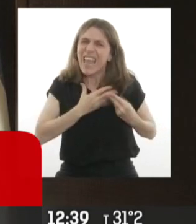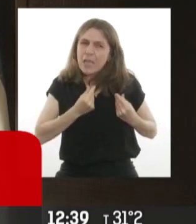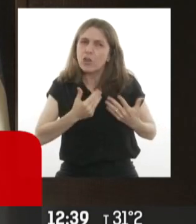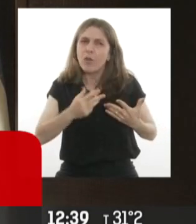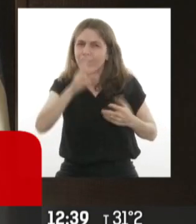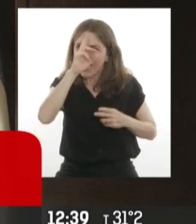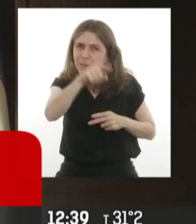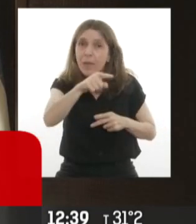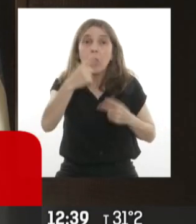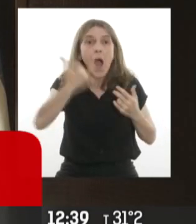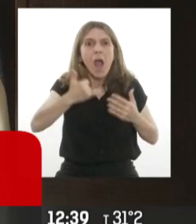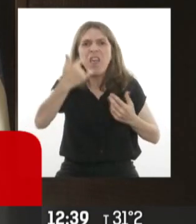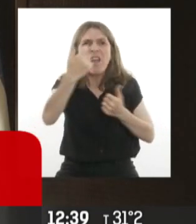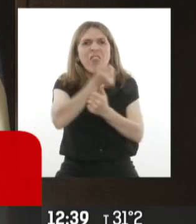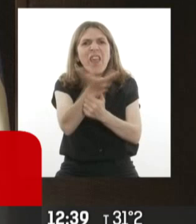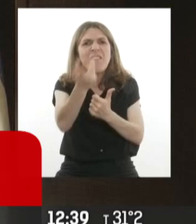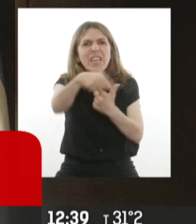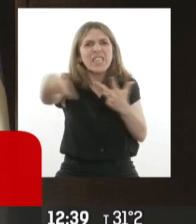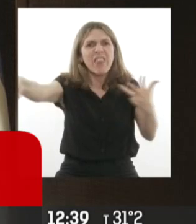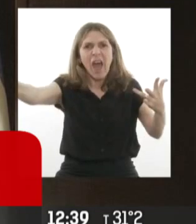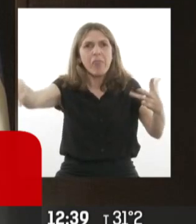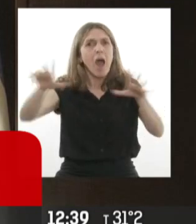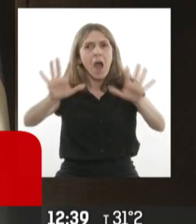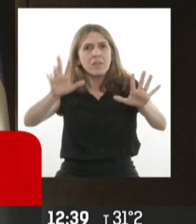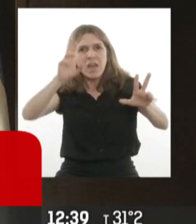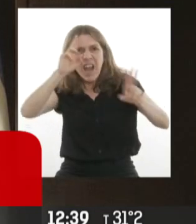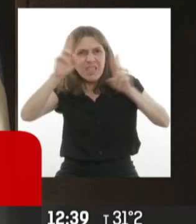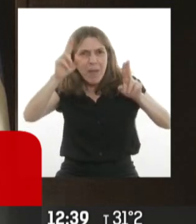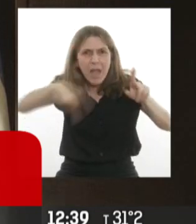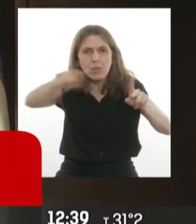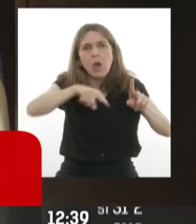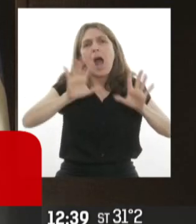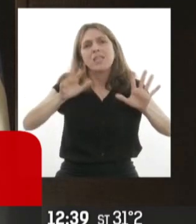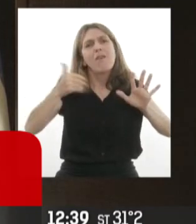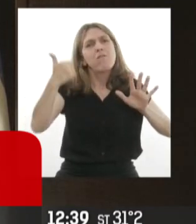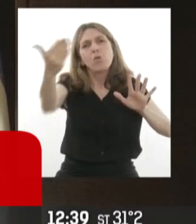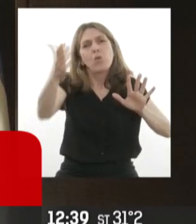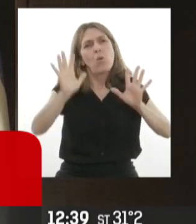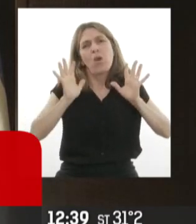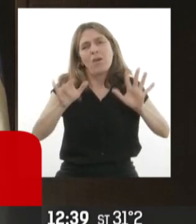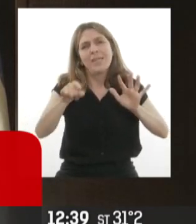Respetarnos en la diversidad es el secreto del futuro. Y también,